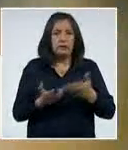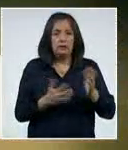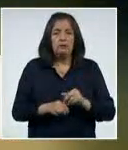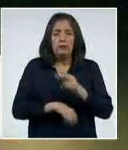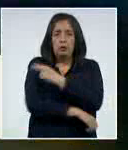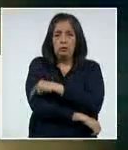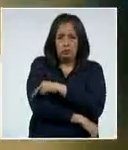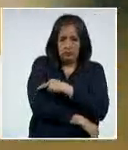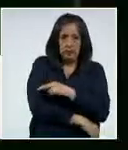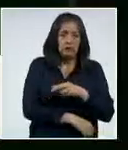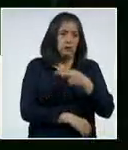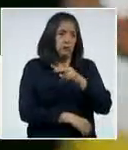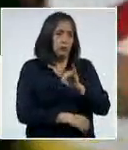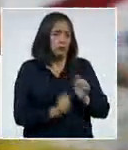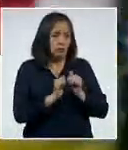Huaycán junto a su madre.